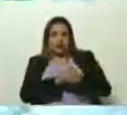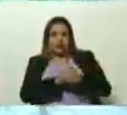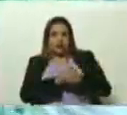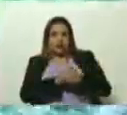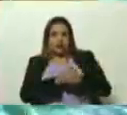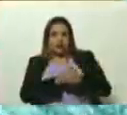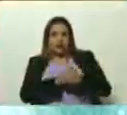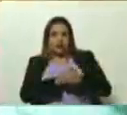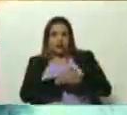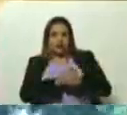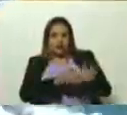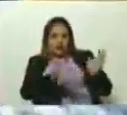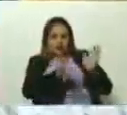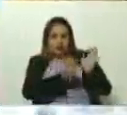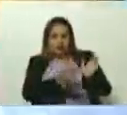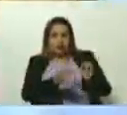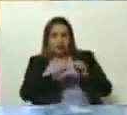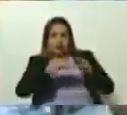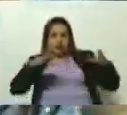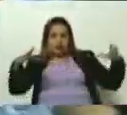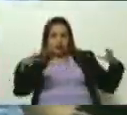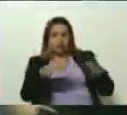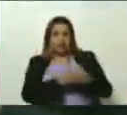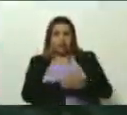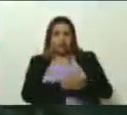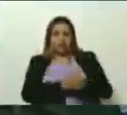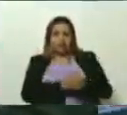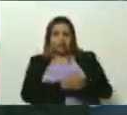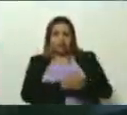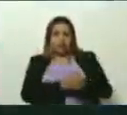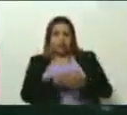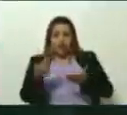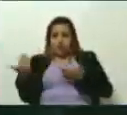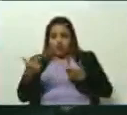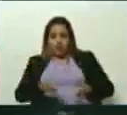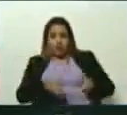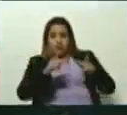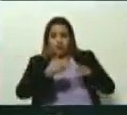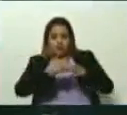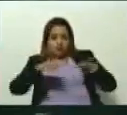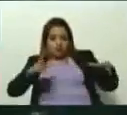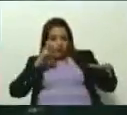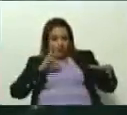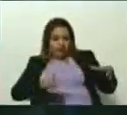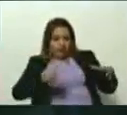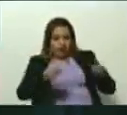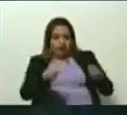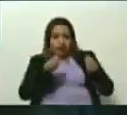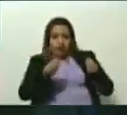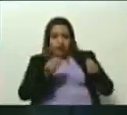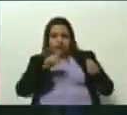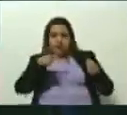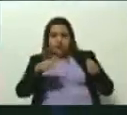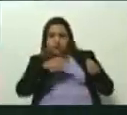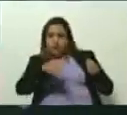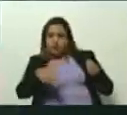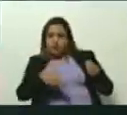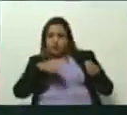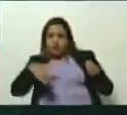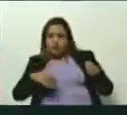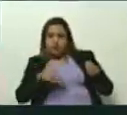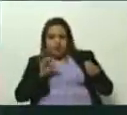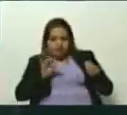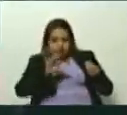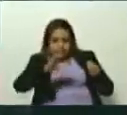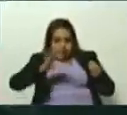Le estamos dando clic. Entonces esto nos va a permitir ver la maqueta. Luego nosotros lo podemos ir